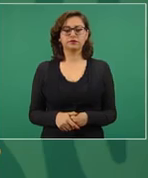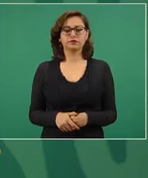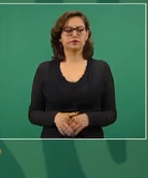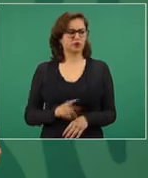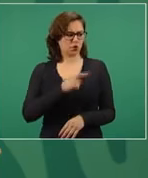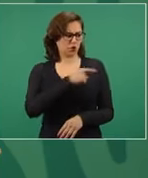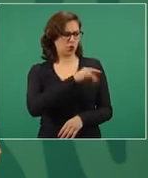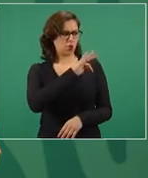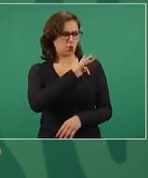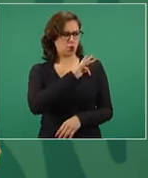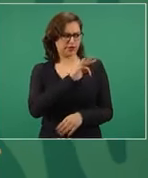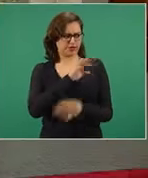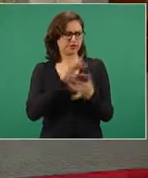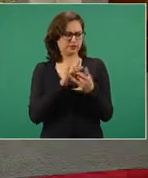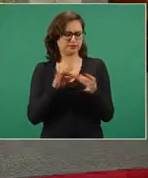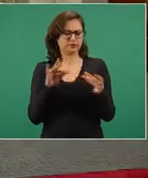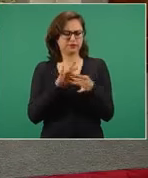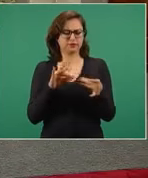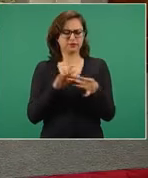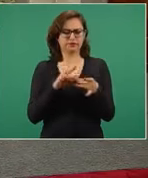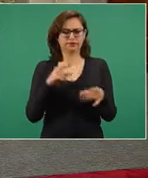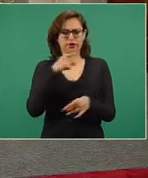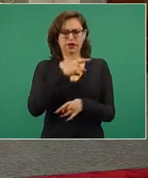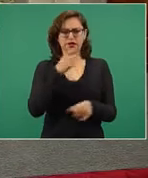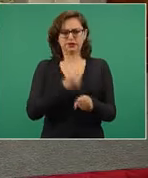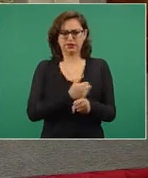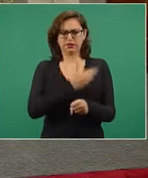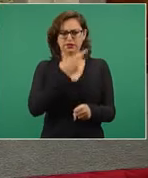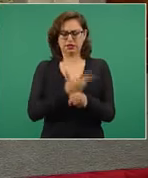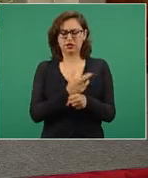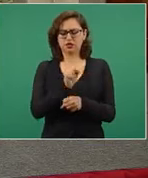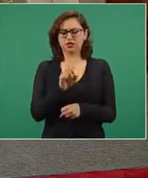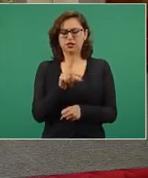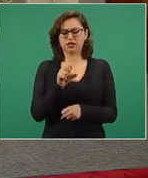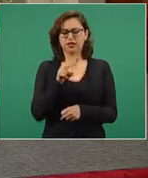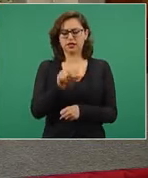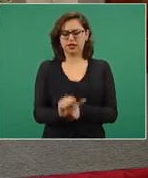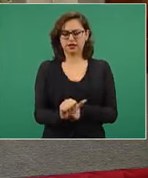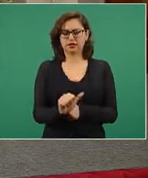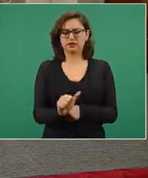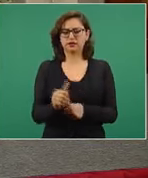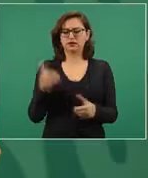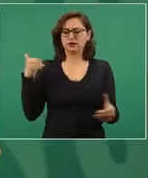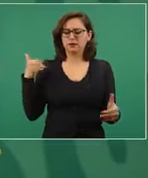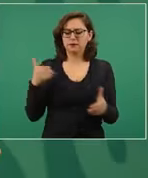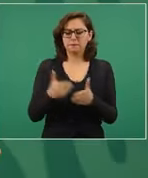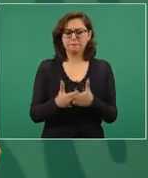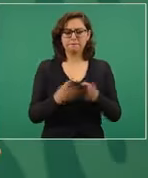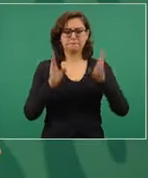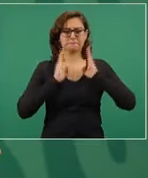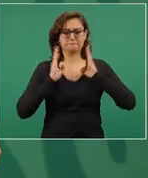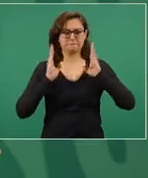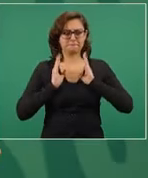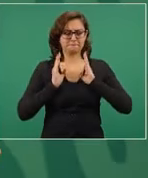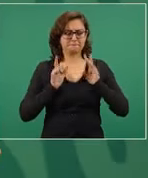que lo explicara el general secretario, detener ya el ejército algunas